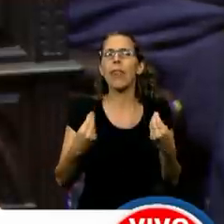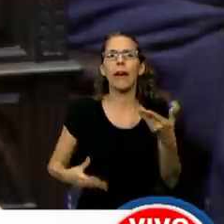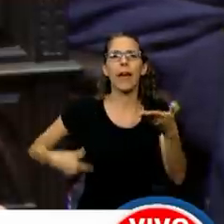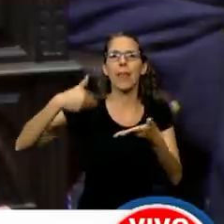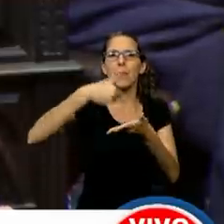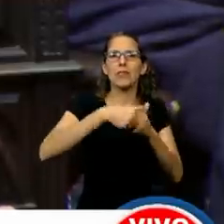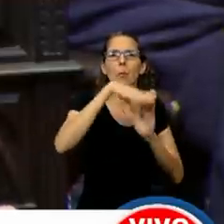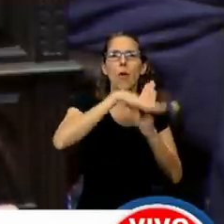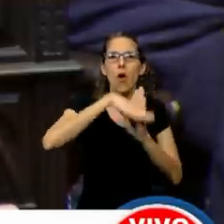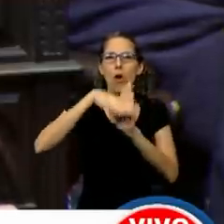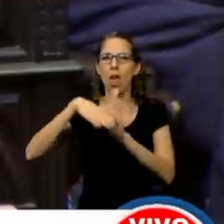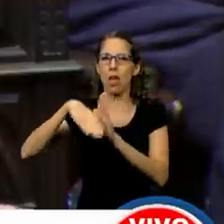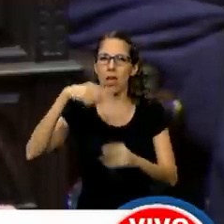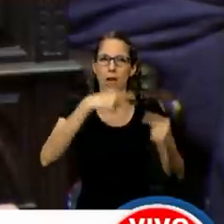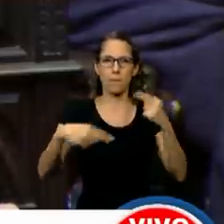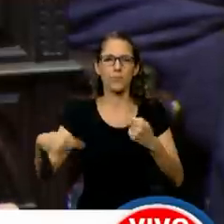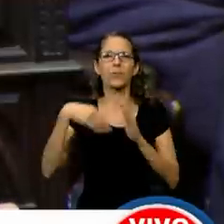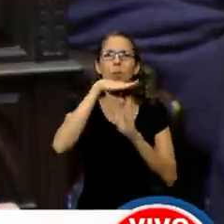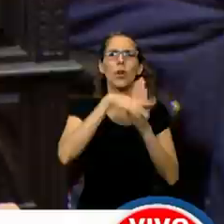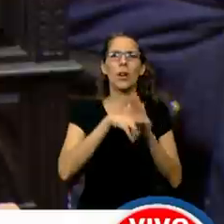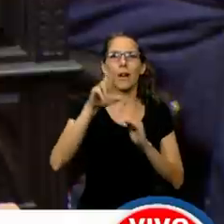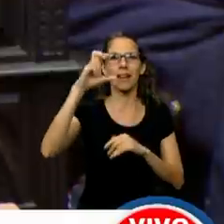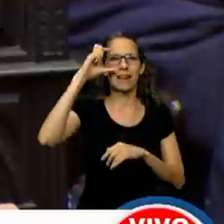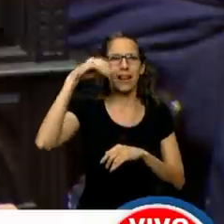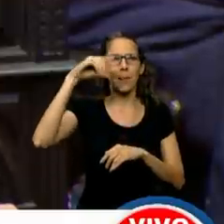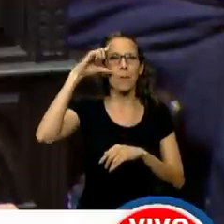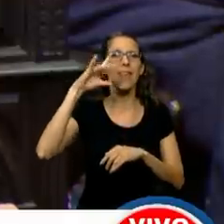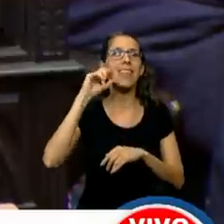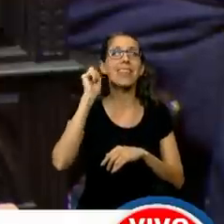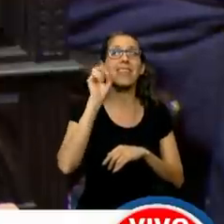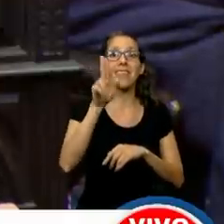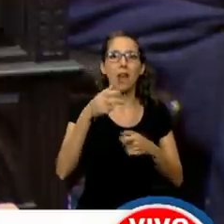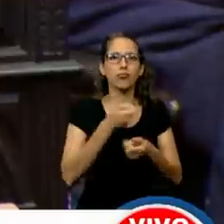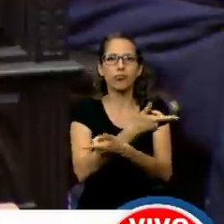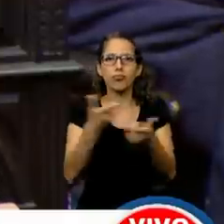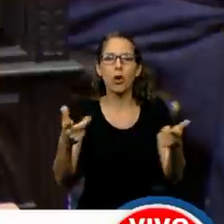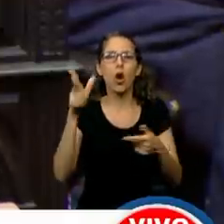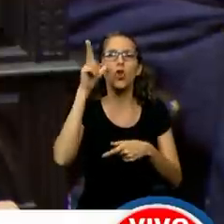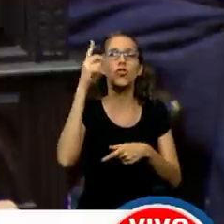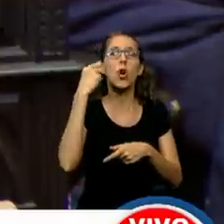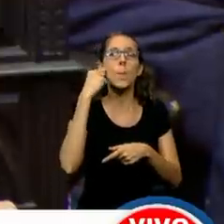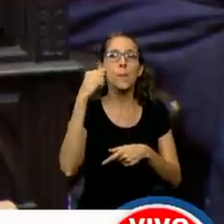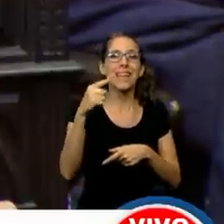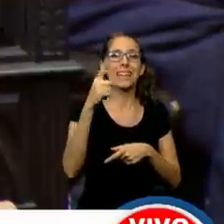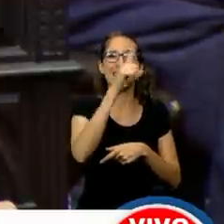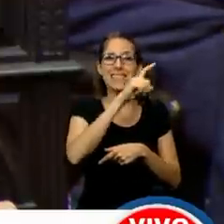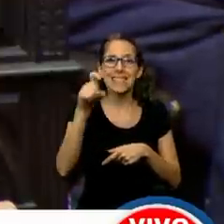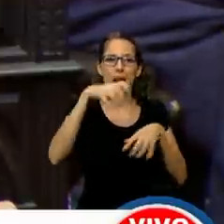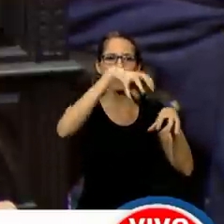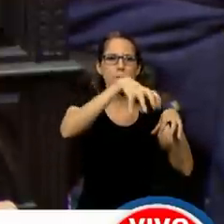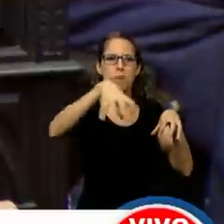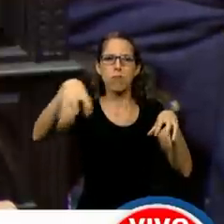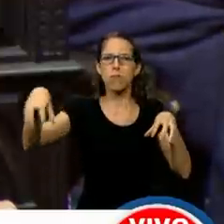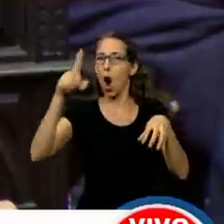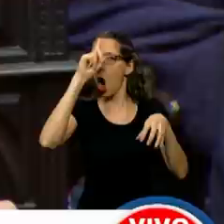todos los programas el programa remediar que llega a 8.100 centros de atención primaria